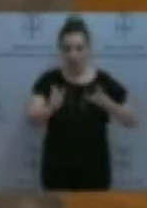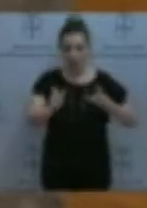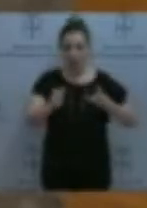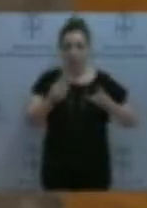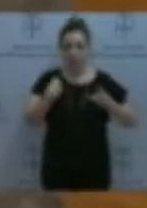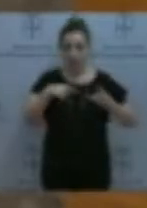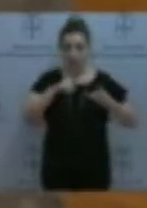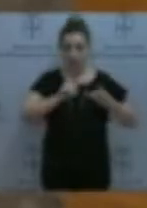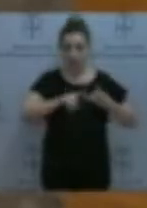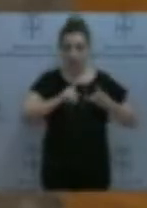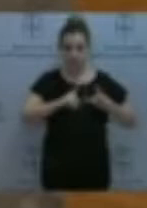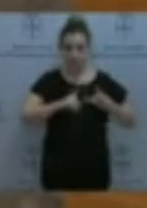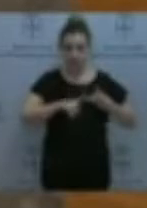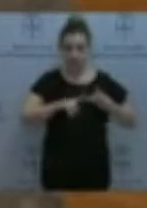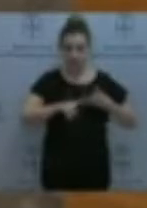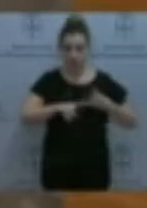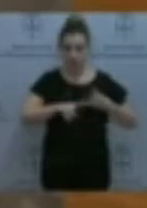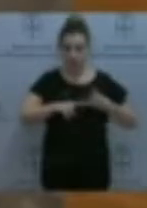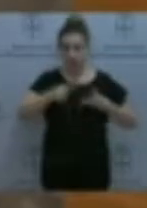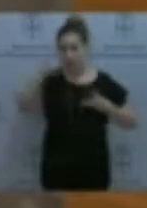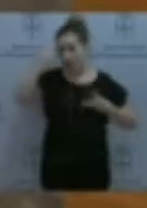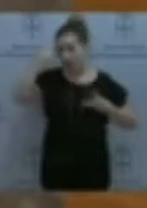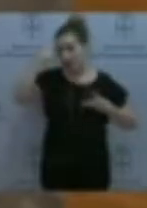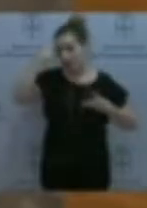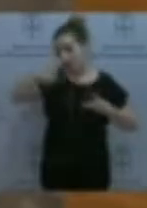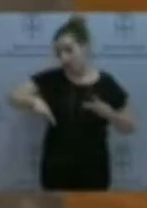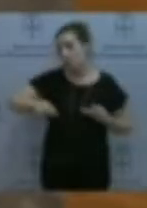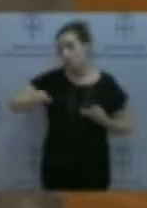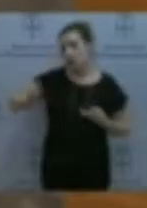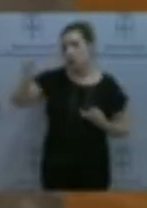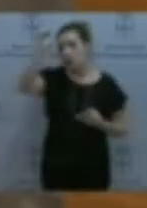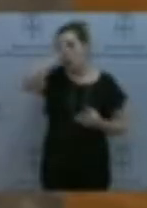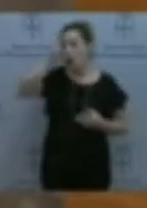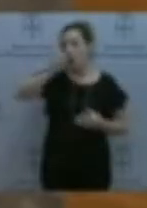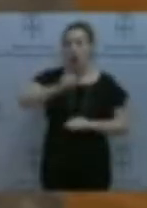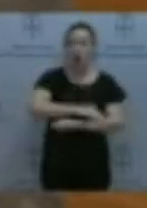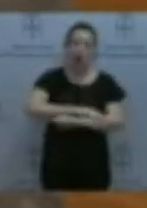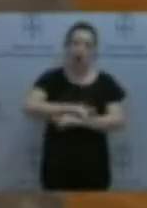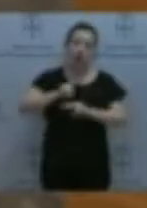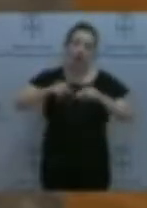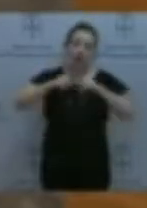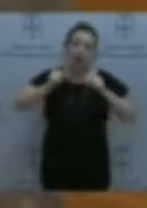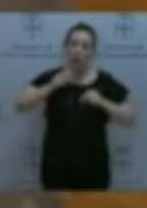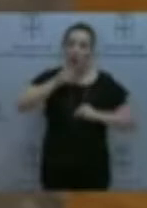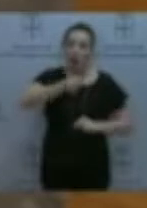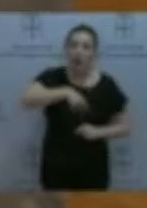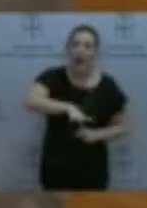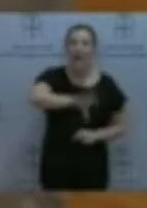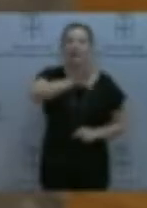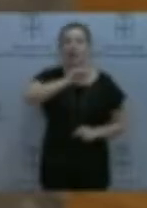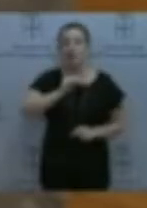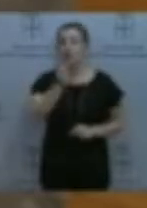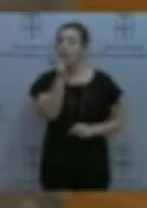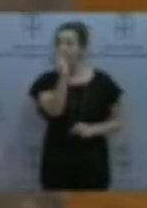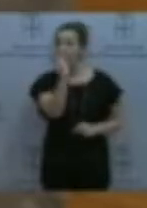el posicionamiento del Gobierno del Principado al respecto de que entendemos que el precio final de la energía eléctrica